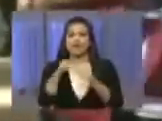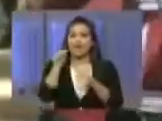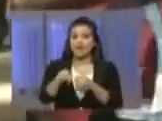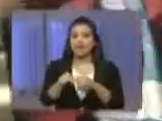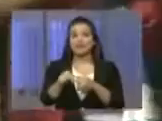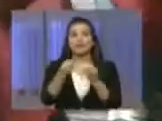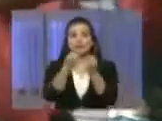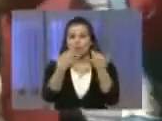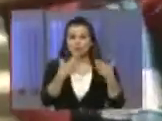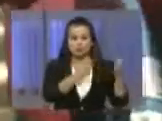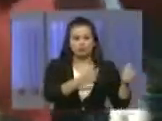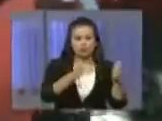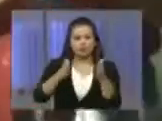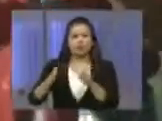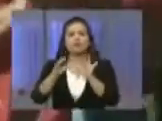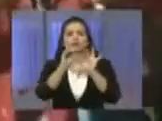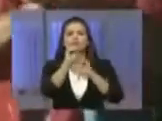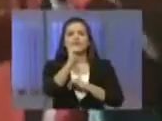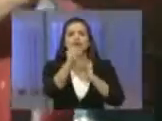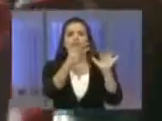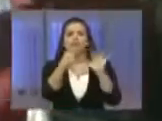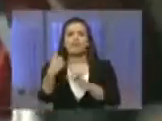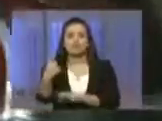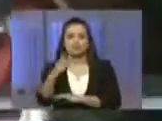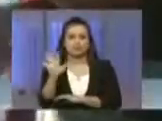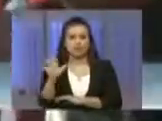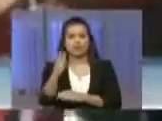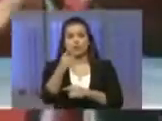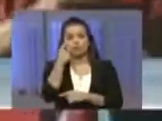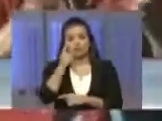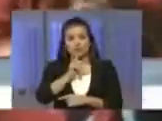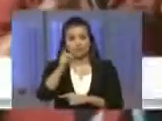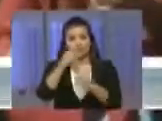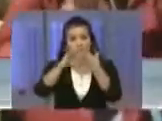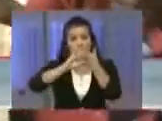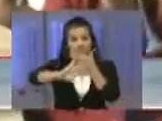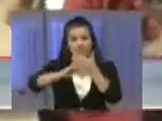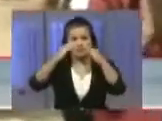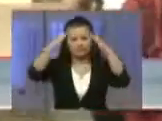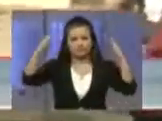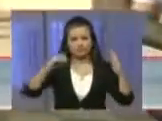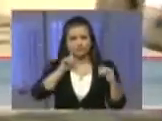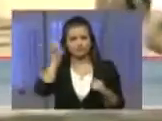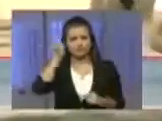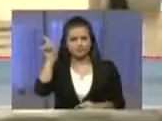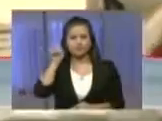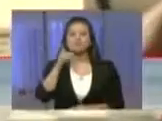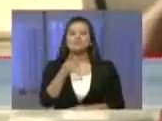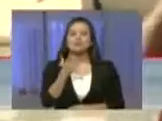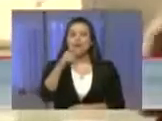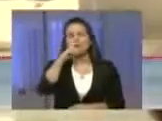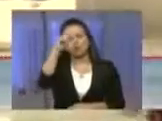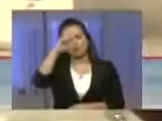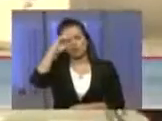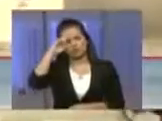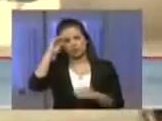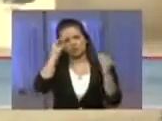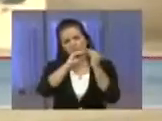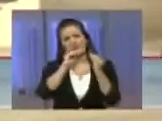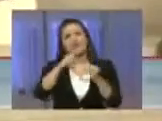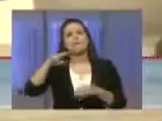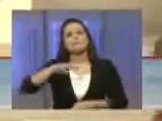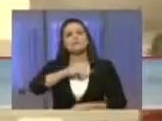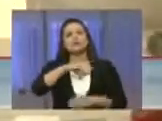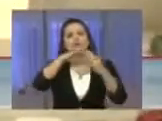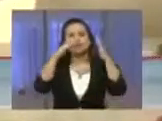número 8181 estamos viendo al frente a base de iones Como dijo usted presidente son el milagro